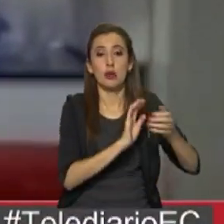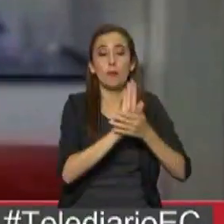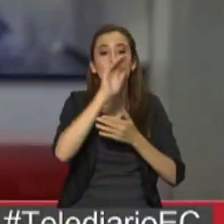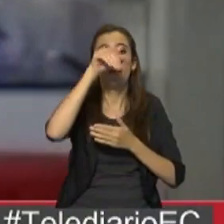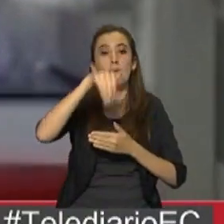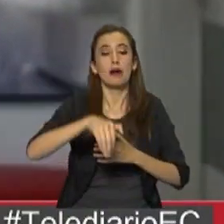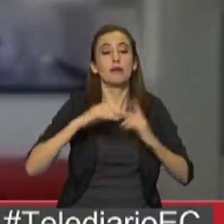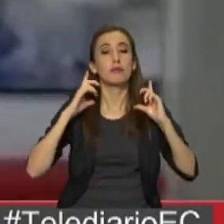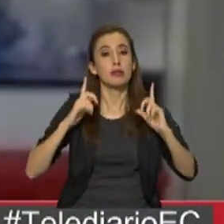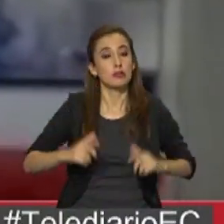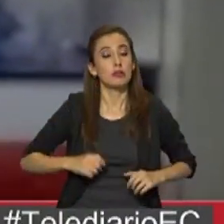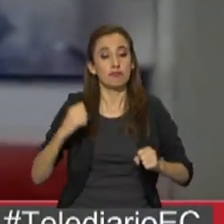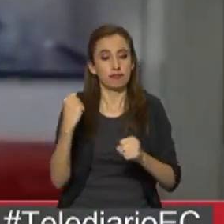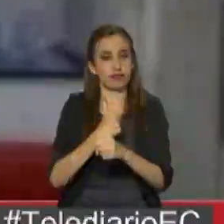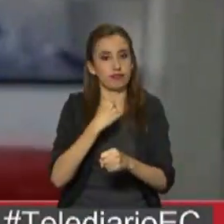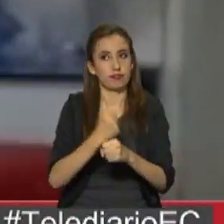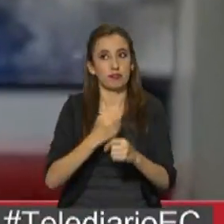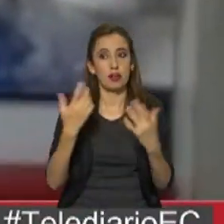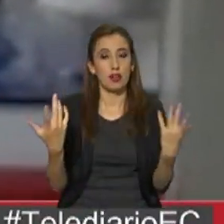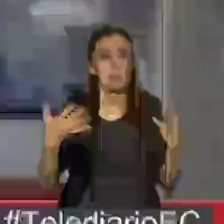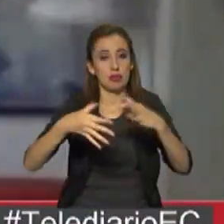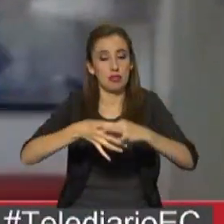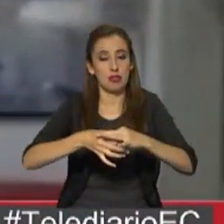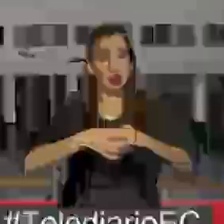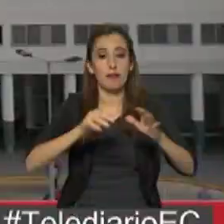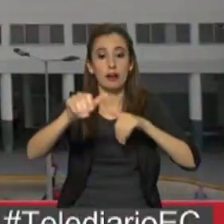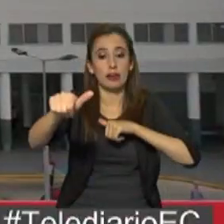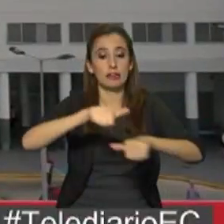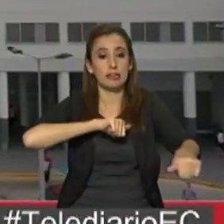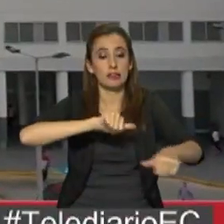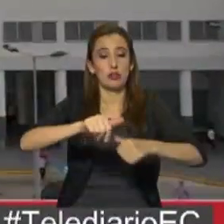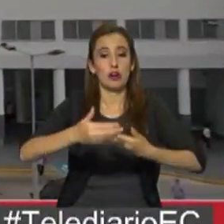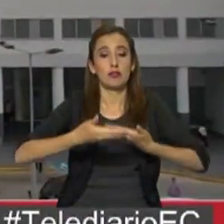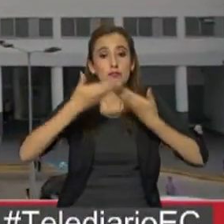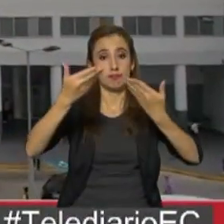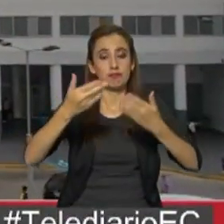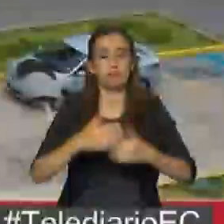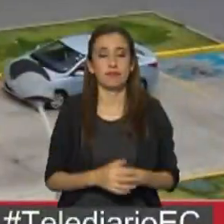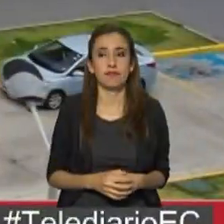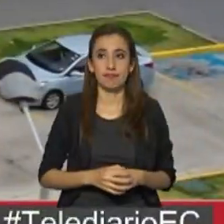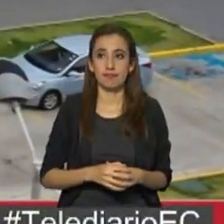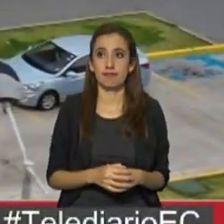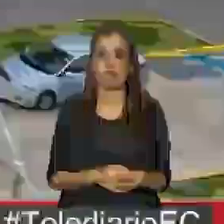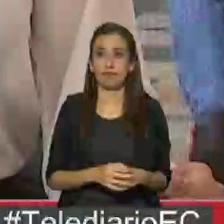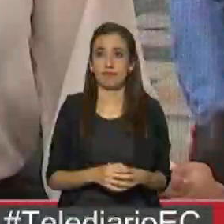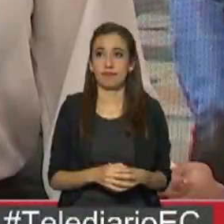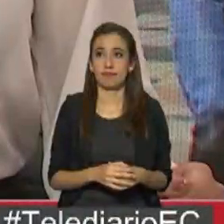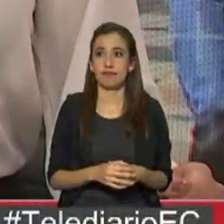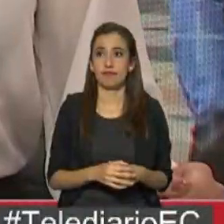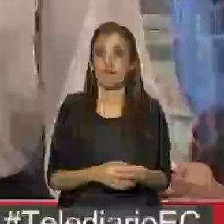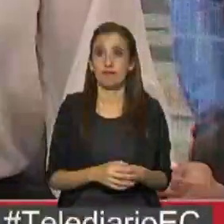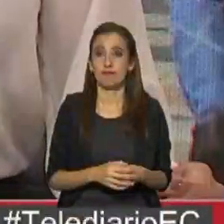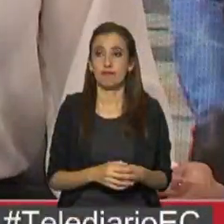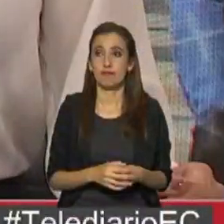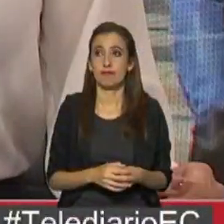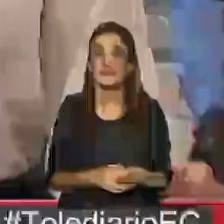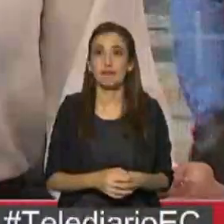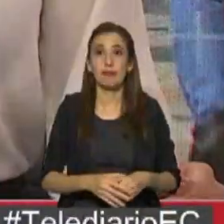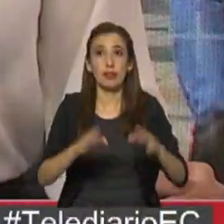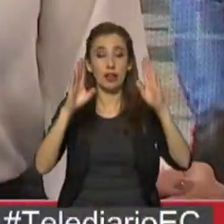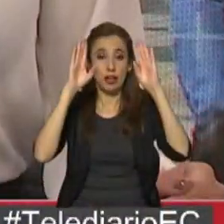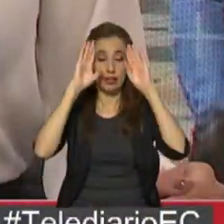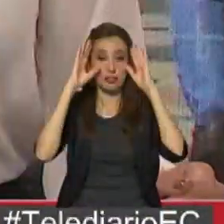con el ministerio brindando asesoría técnica olga velasco medios públicos y atención a los